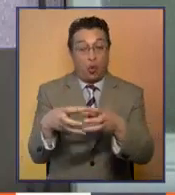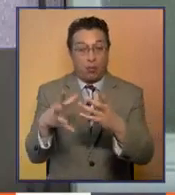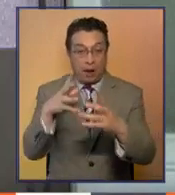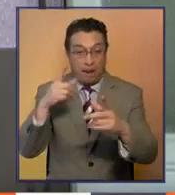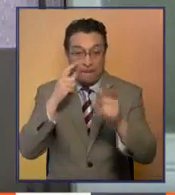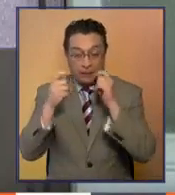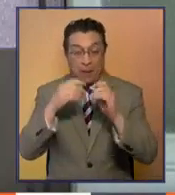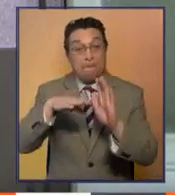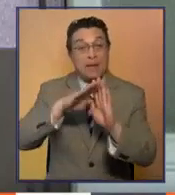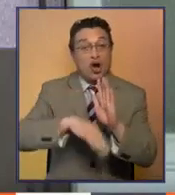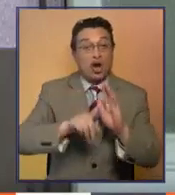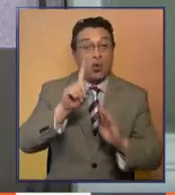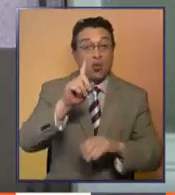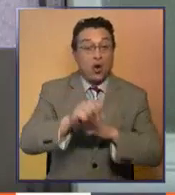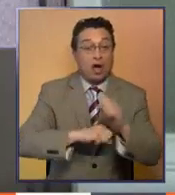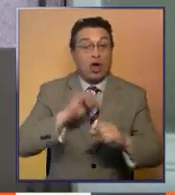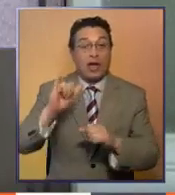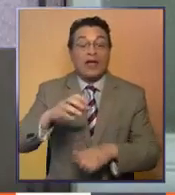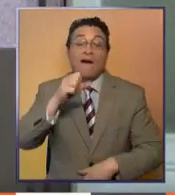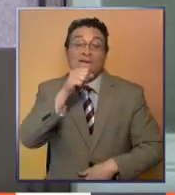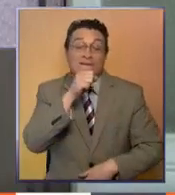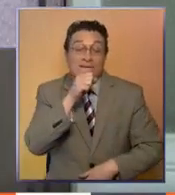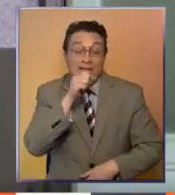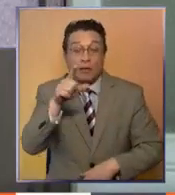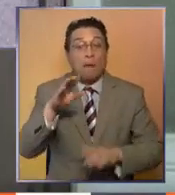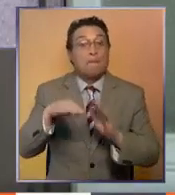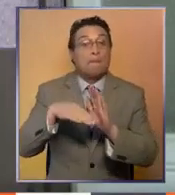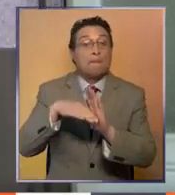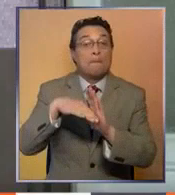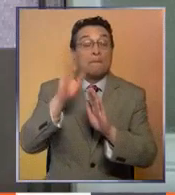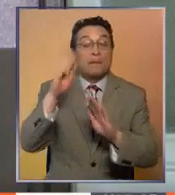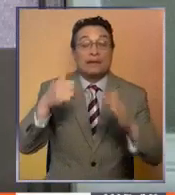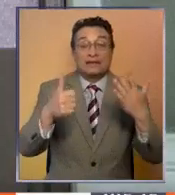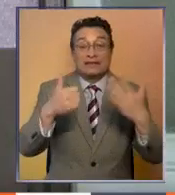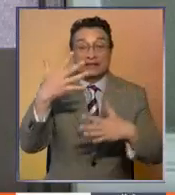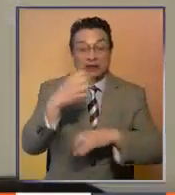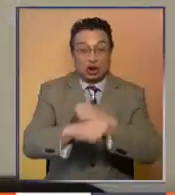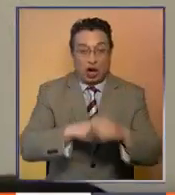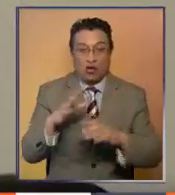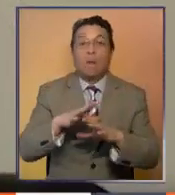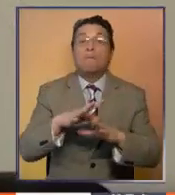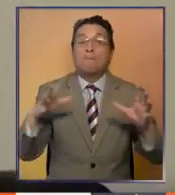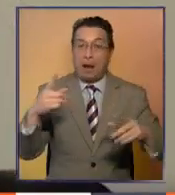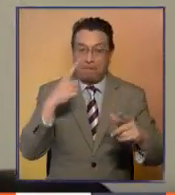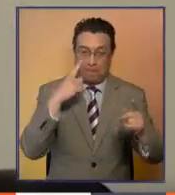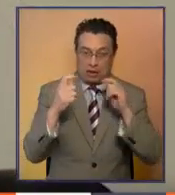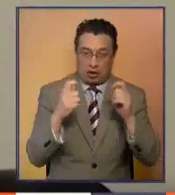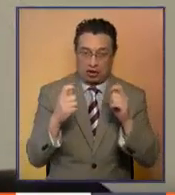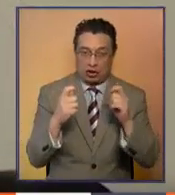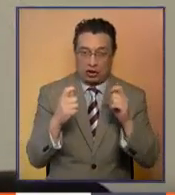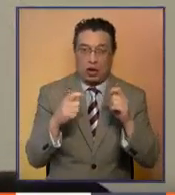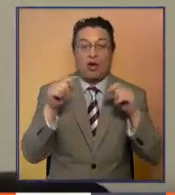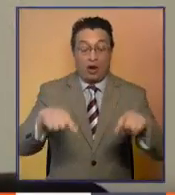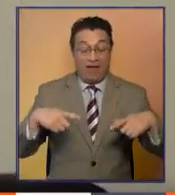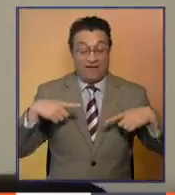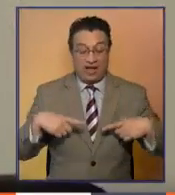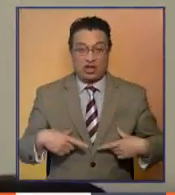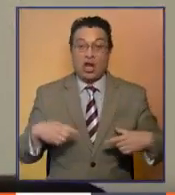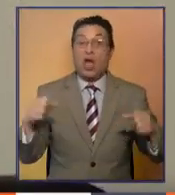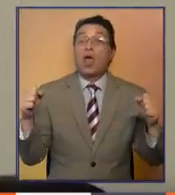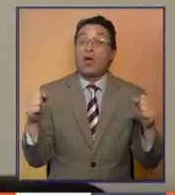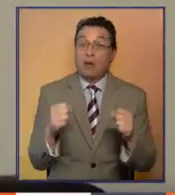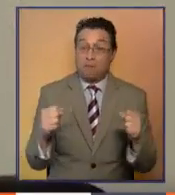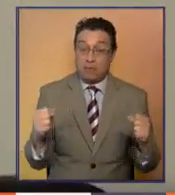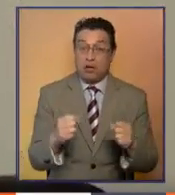menores de 1 año y adultos mayores sobre 65 años, son los que lo pasan más mal. Vienen ahora las vacaciones de invierno, que